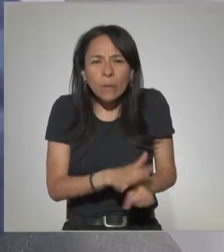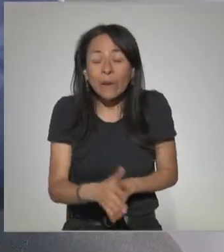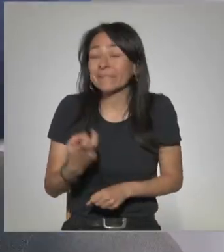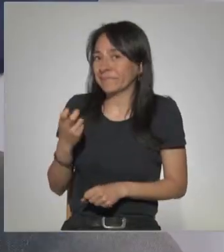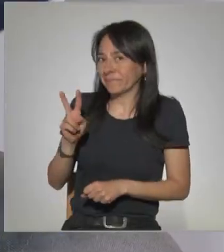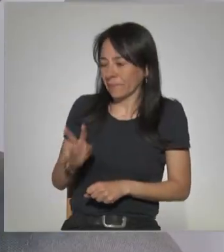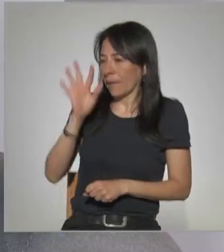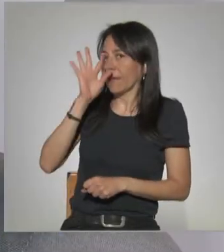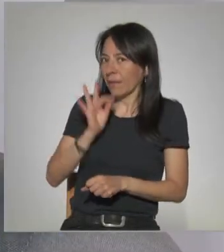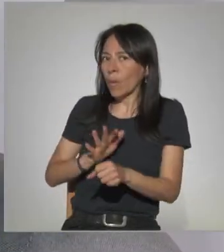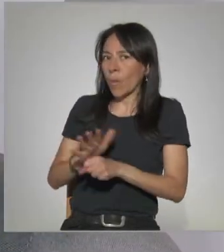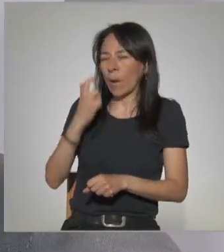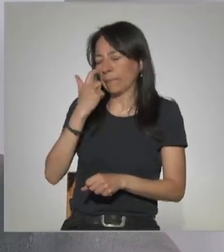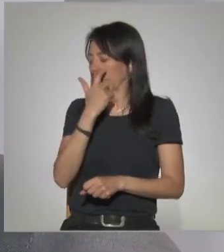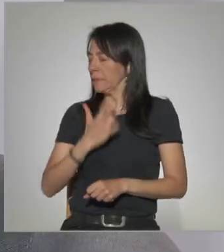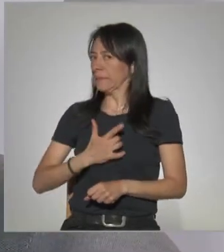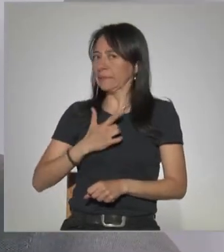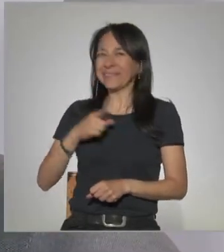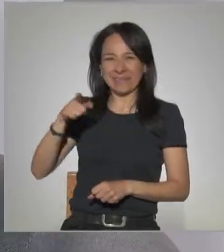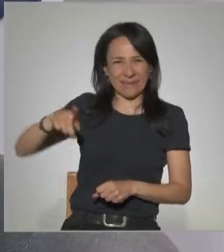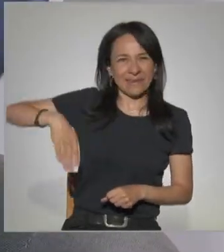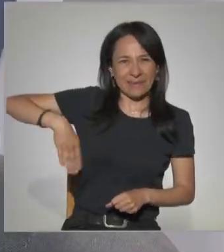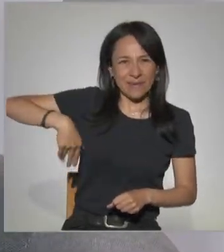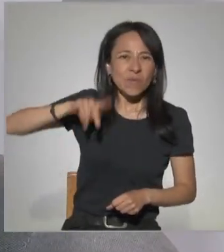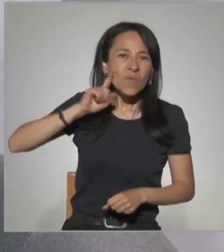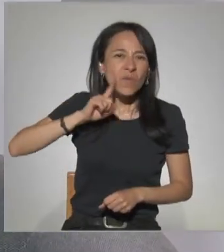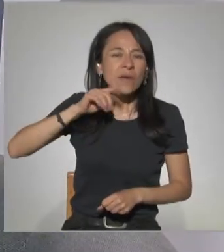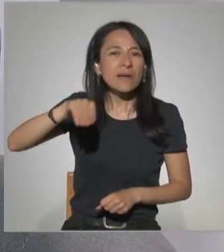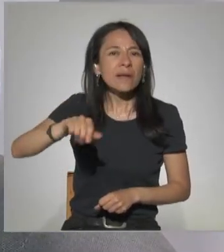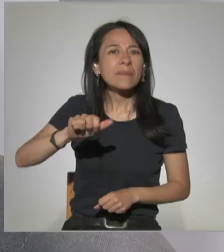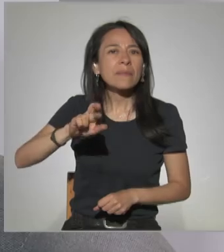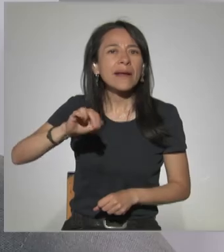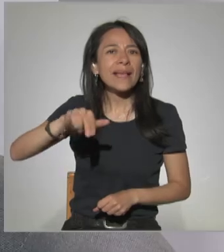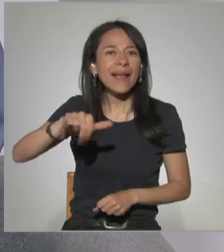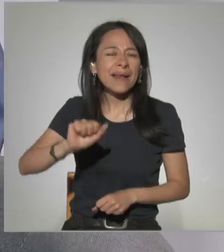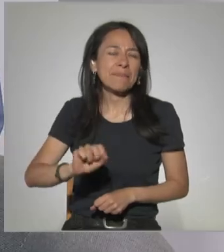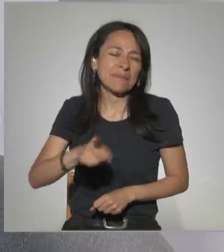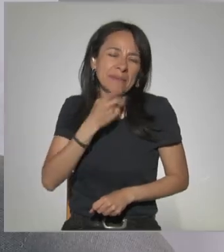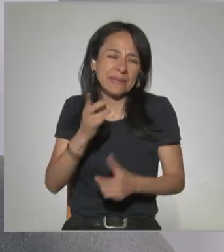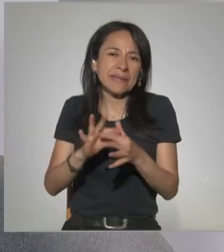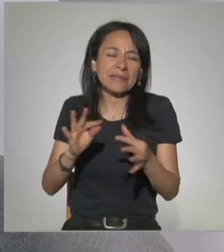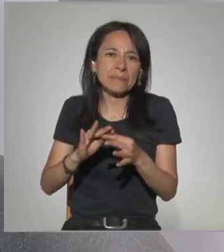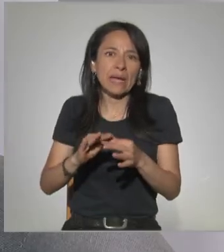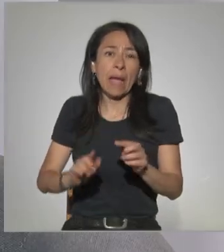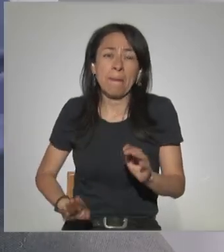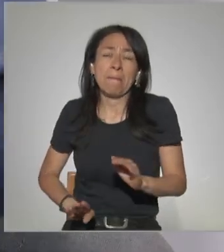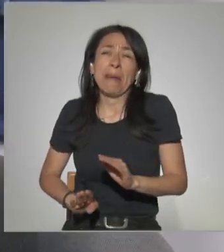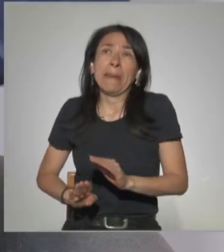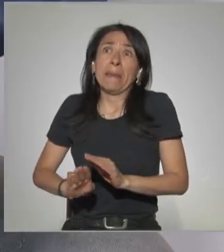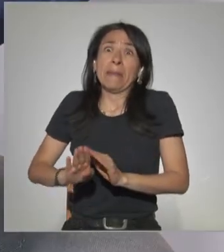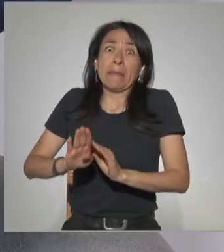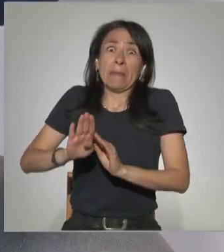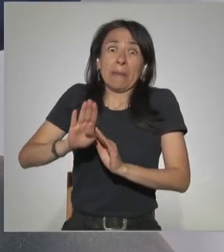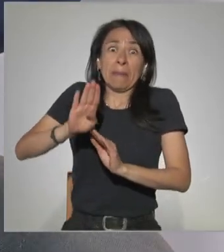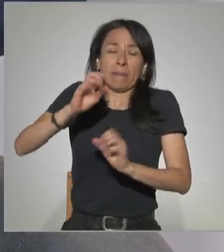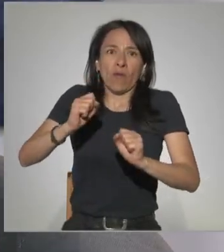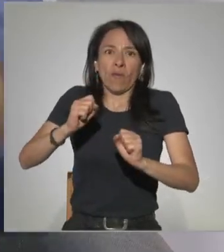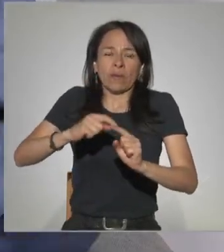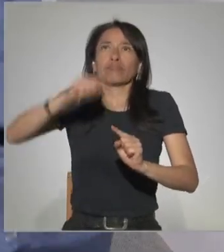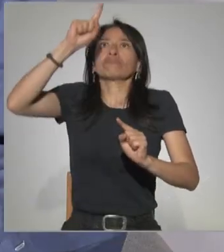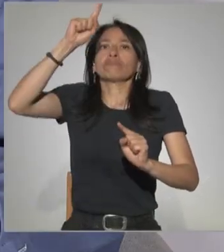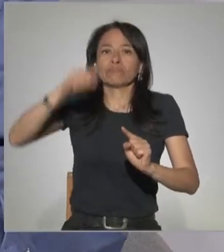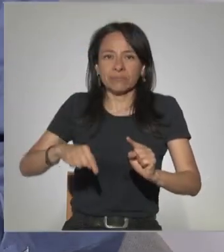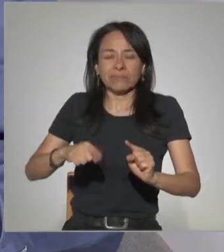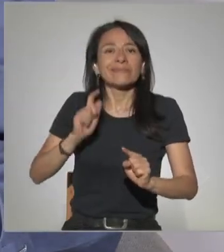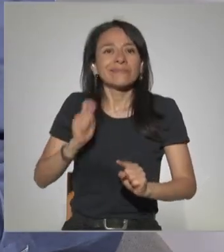Cuando hablaban, Mariana, del pico, entonces tú preguntabas la emoción, ¿no? Según yo entiendo, está la percepción y